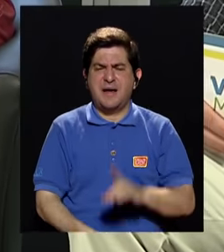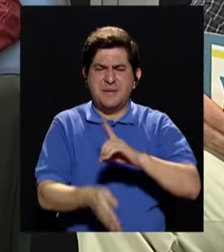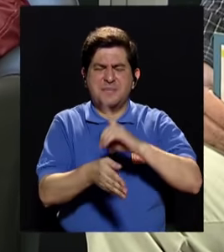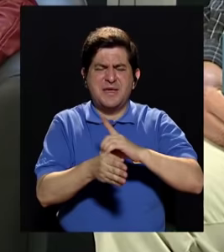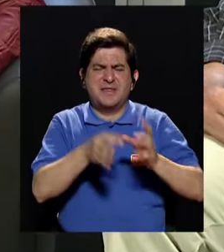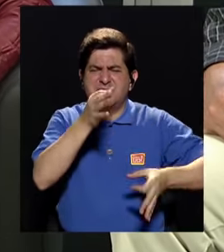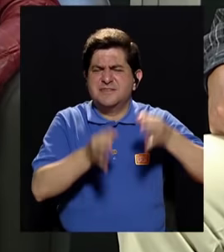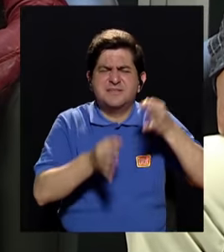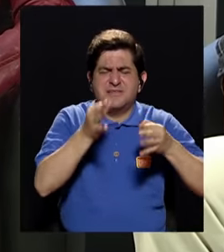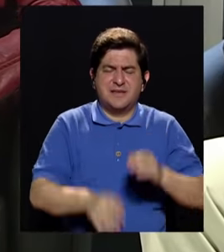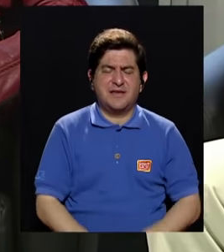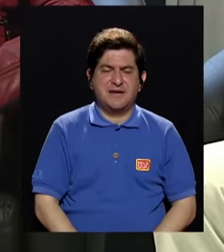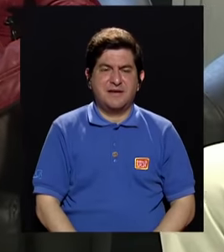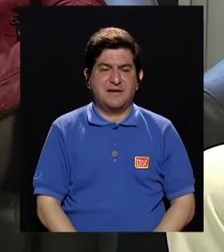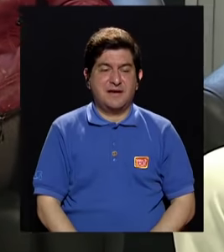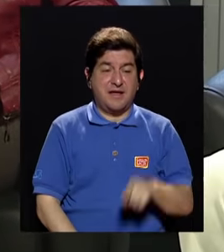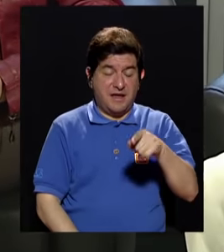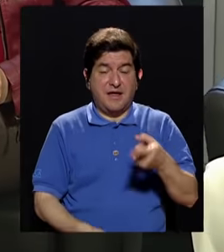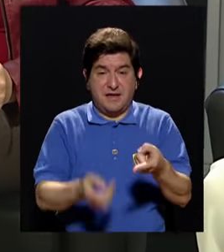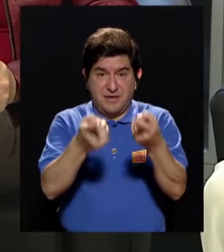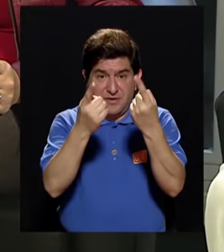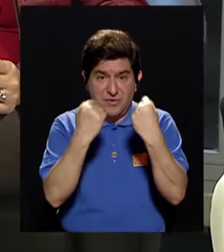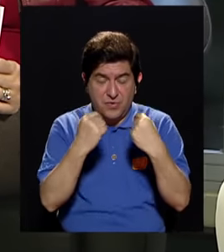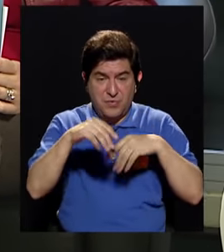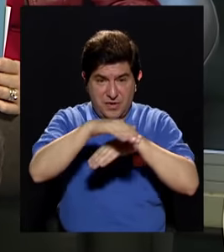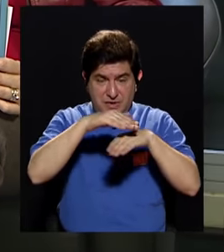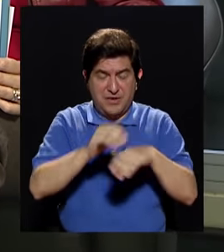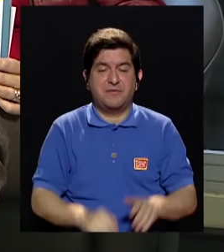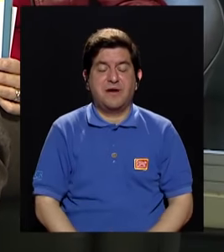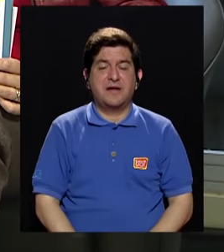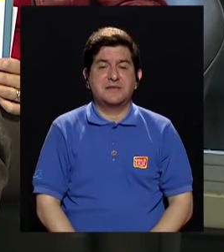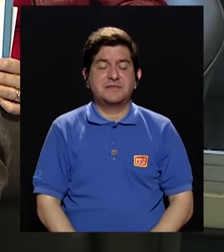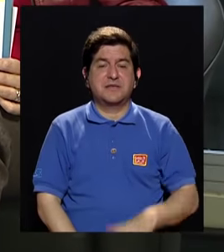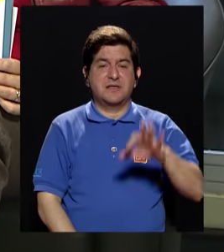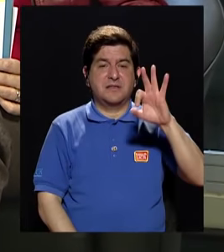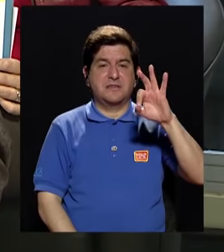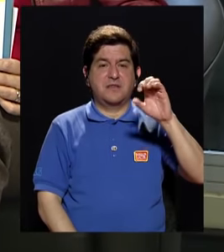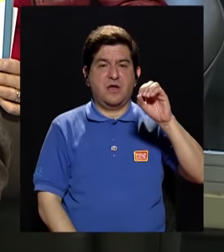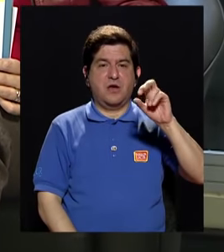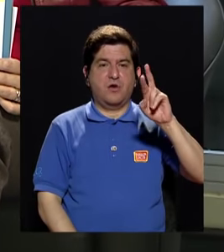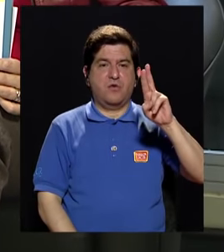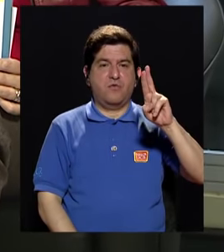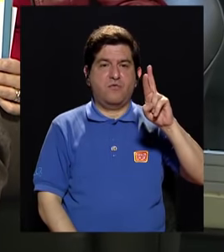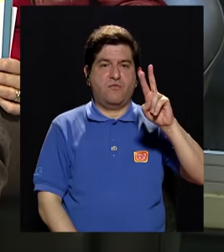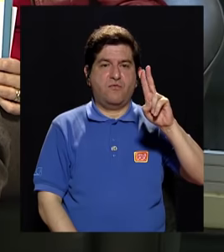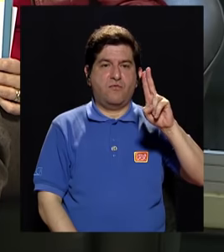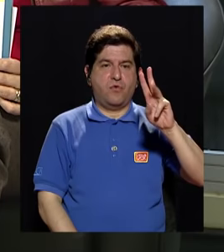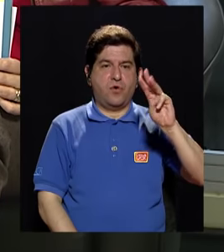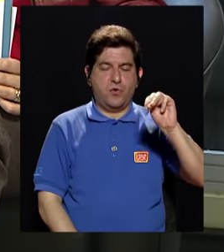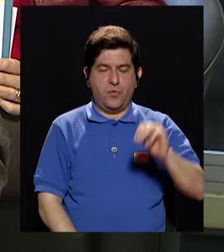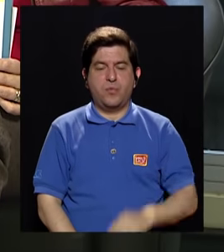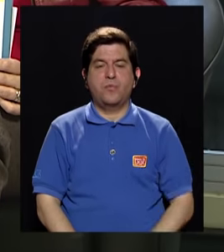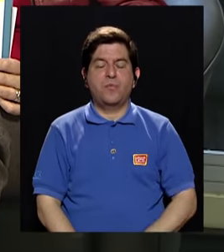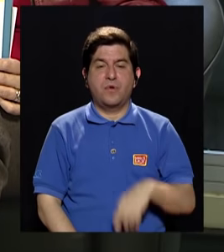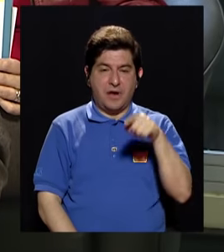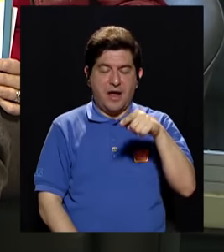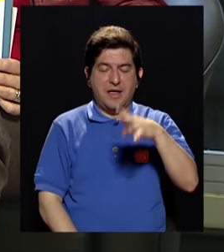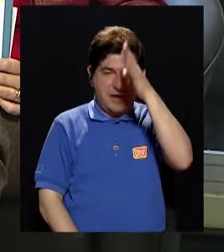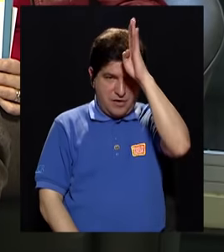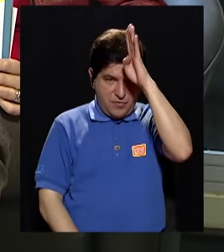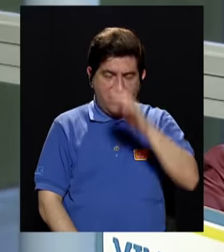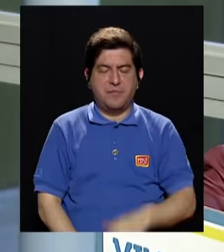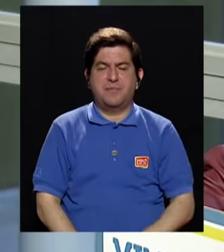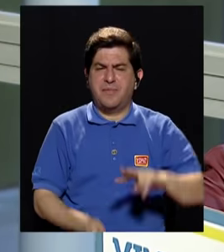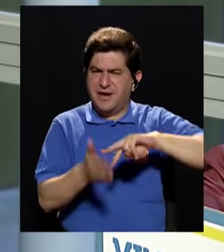forense forense etimológicamente viene de Forum del Forum Romano y enis perteneciente al Forum Romano entonces